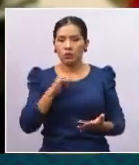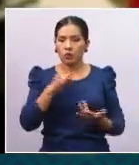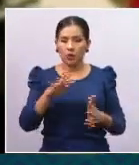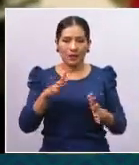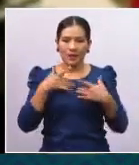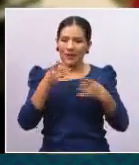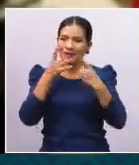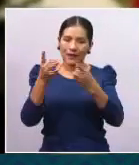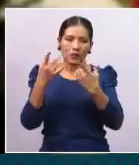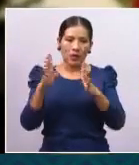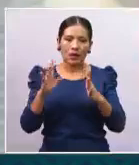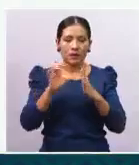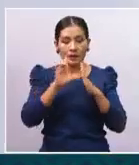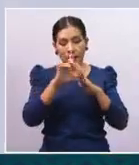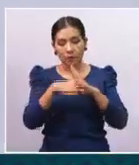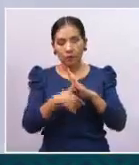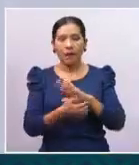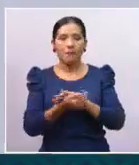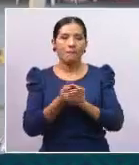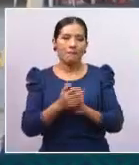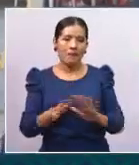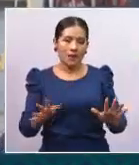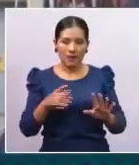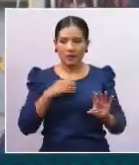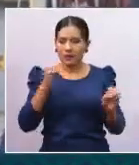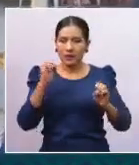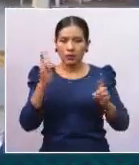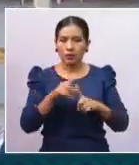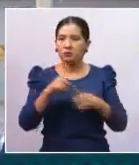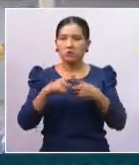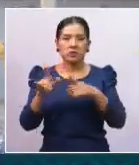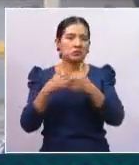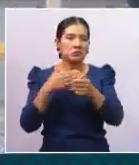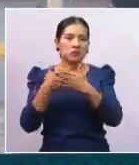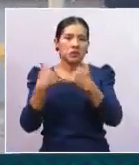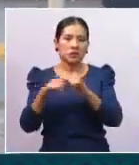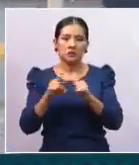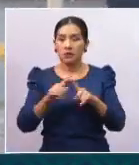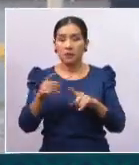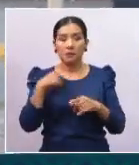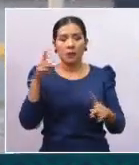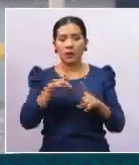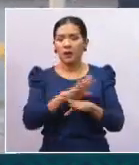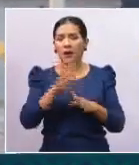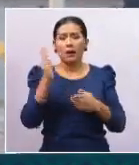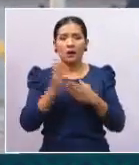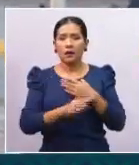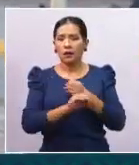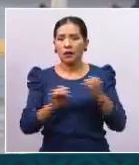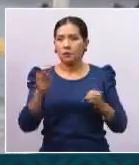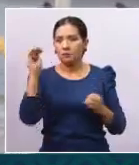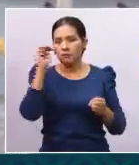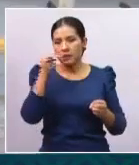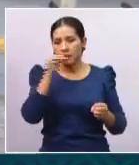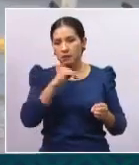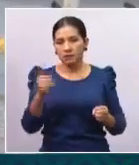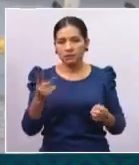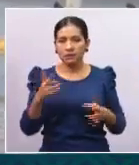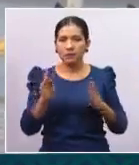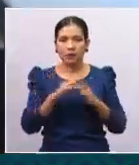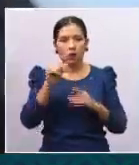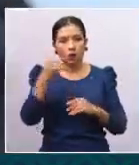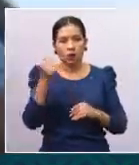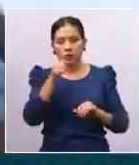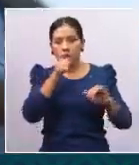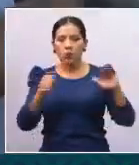denuncia, ¿cuántas violaciones más se hubieran evitado? Pues ellos anuncian que ya no han sucedido nunca más violaciones. Otra cosa es que ellos tengan mecanismos más hábiles para